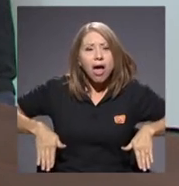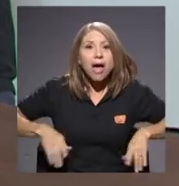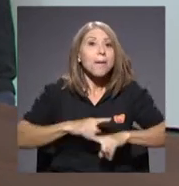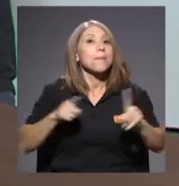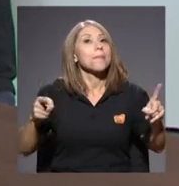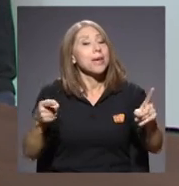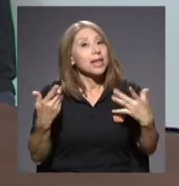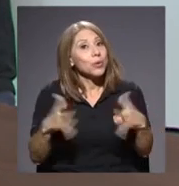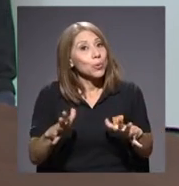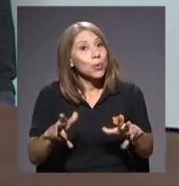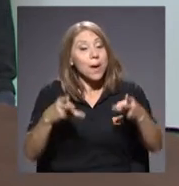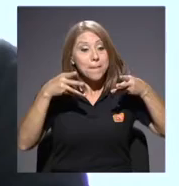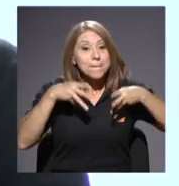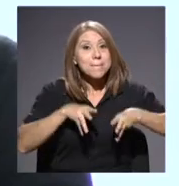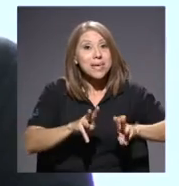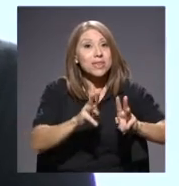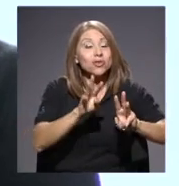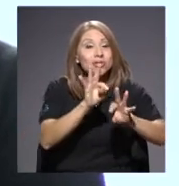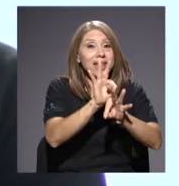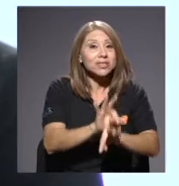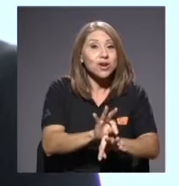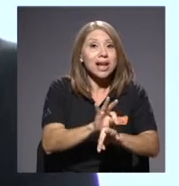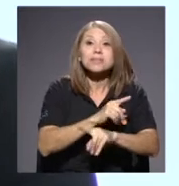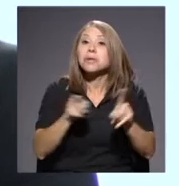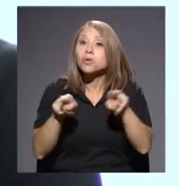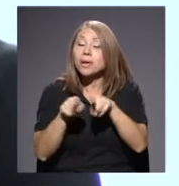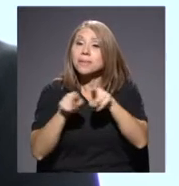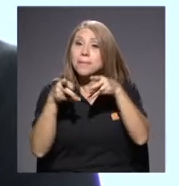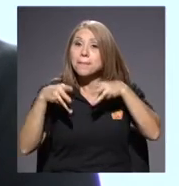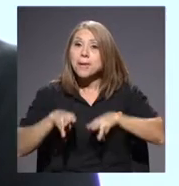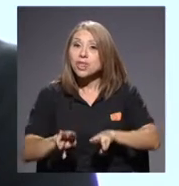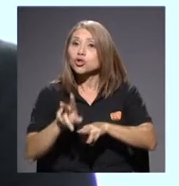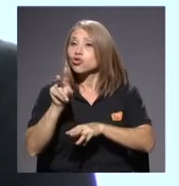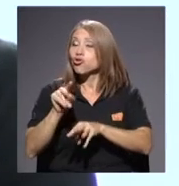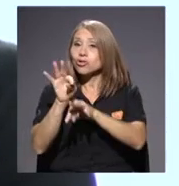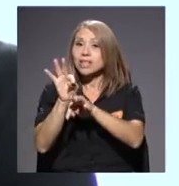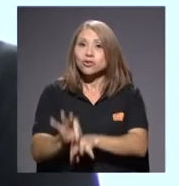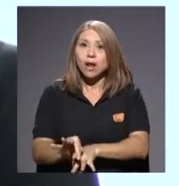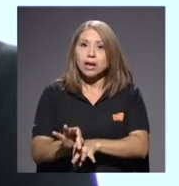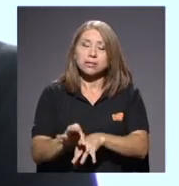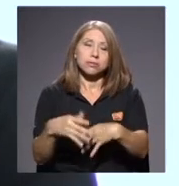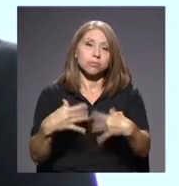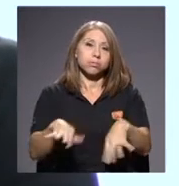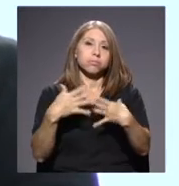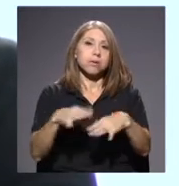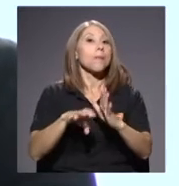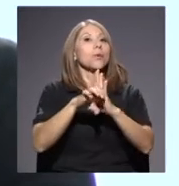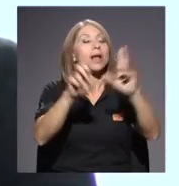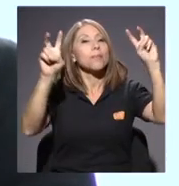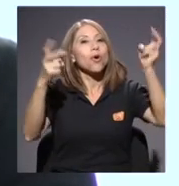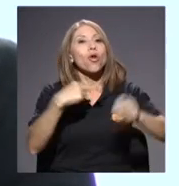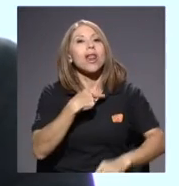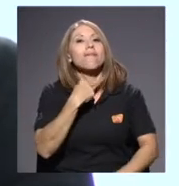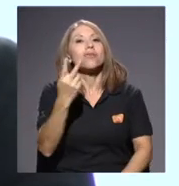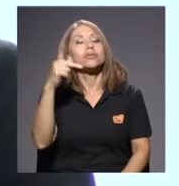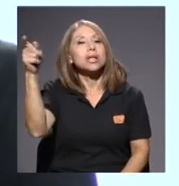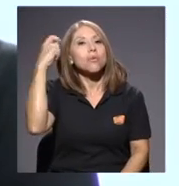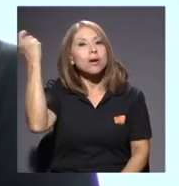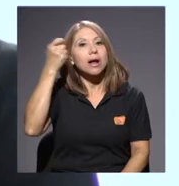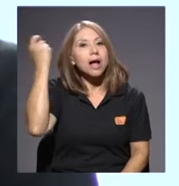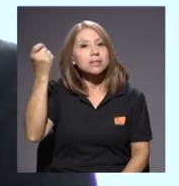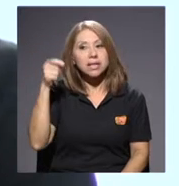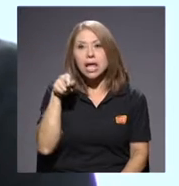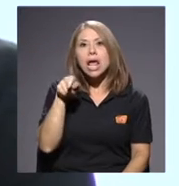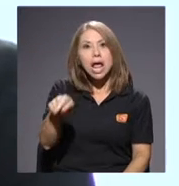medios tradicionales, pero los no tradicionales están haciendo un trabajo increíble. Menciono solo uno, La Voz de Guanacaste, un medio que está demostrando